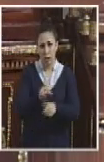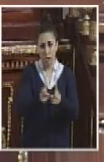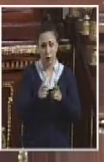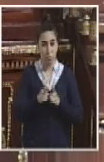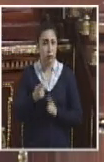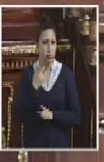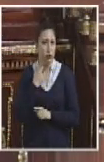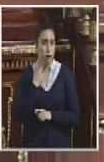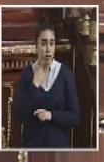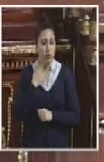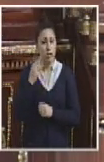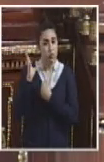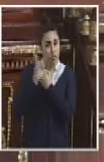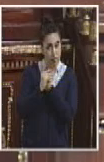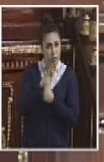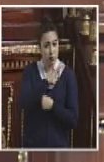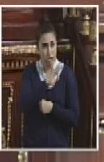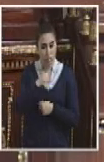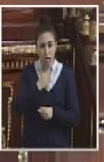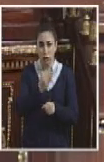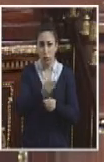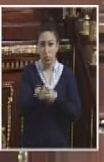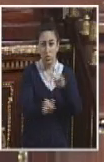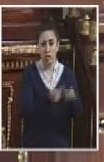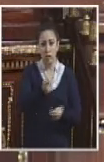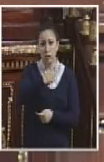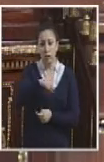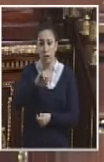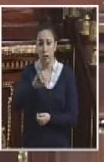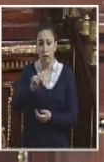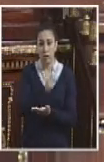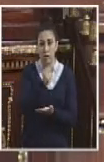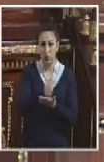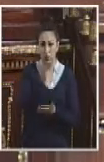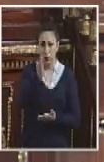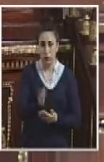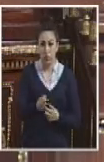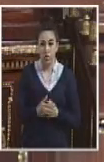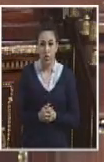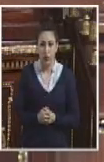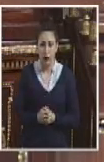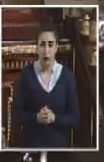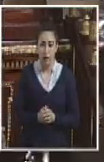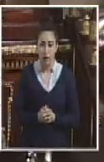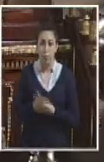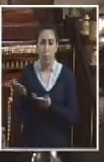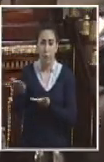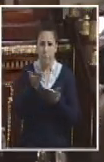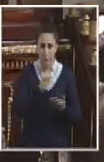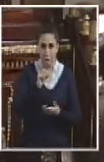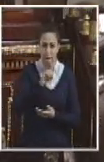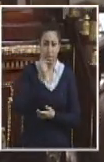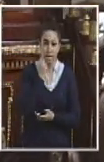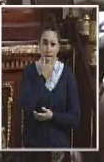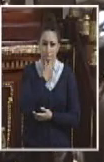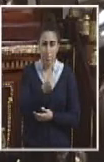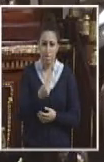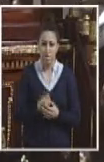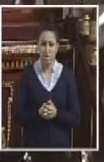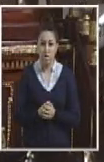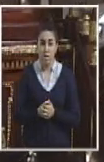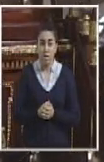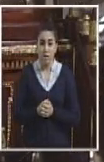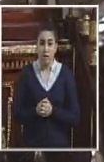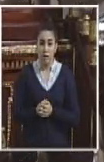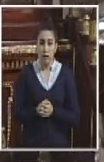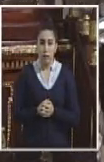lo que se solicita su autorización para preguntar al Pleno si es de aprobarse. Adelante, diputado secretario. Está